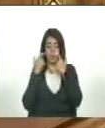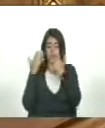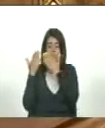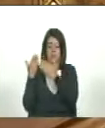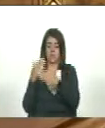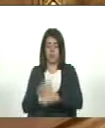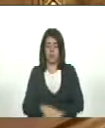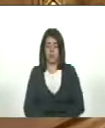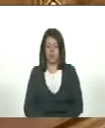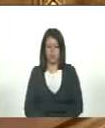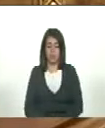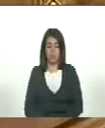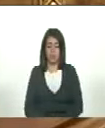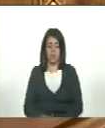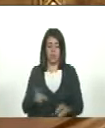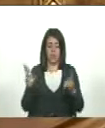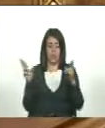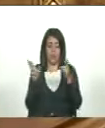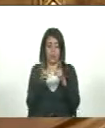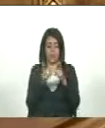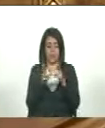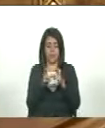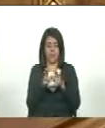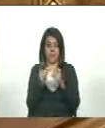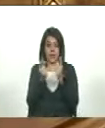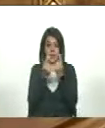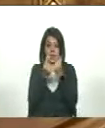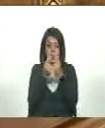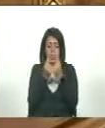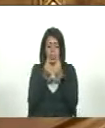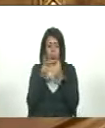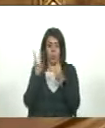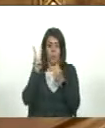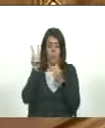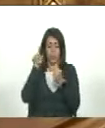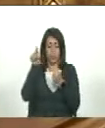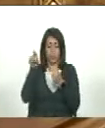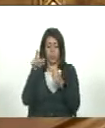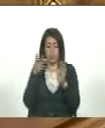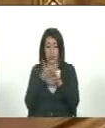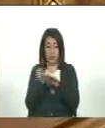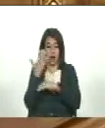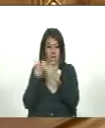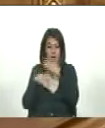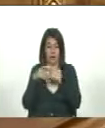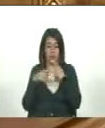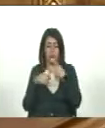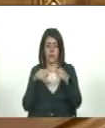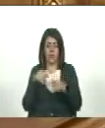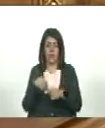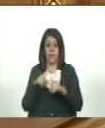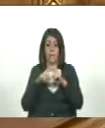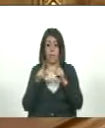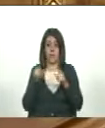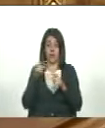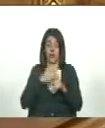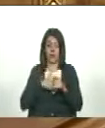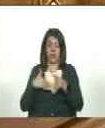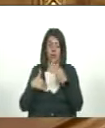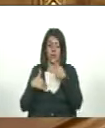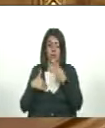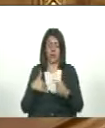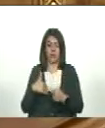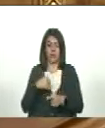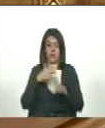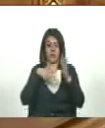lámina resumimos los recursos de la República, ya mencionados anteriormente, pero de ahí quiero destacar